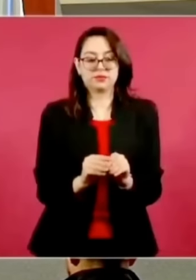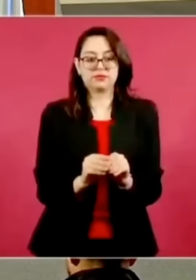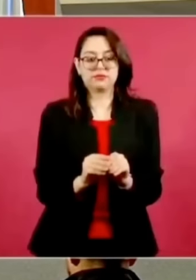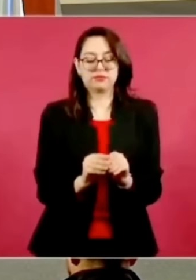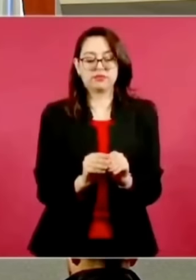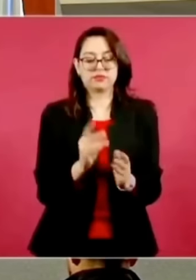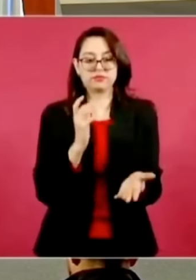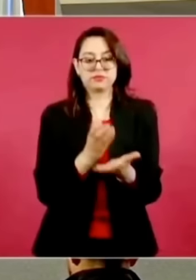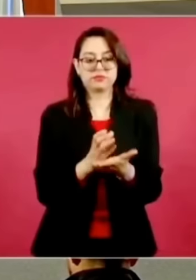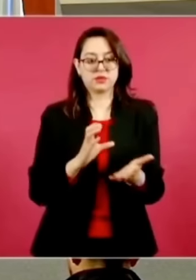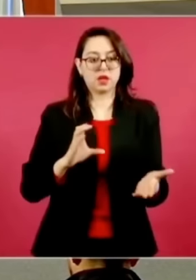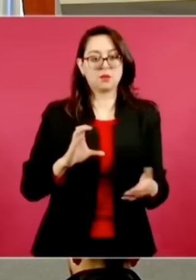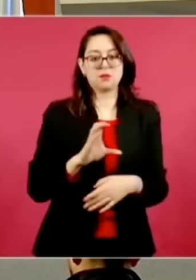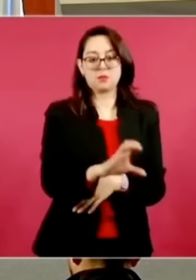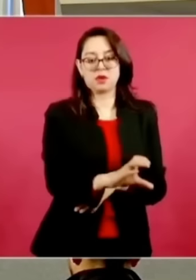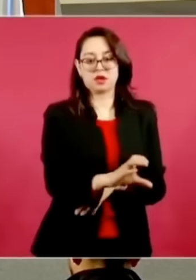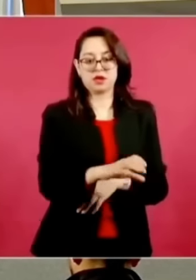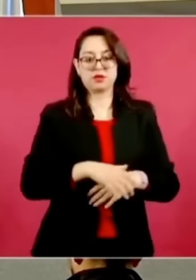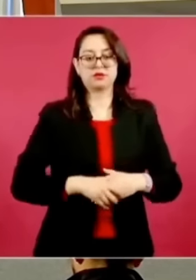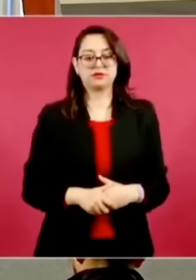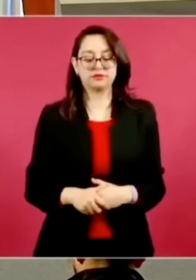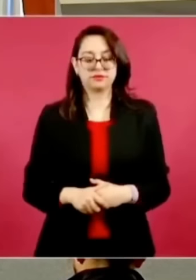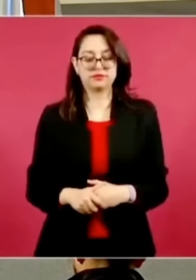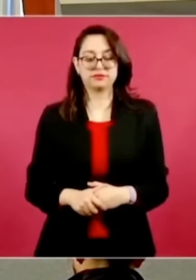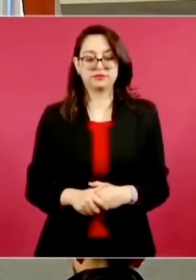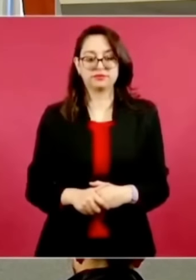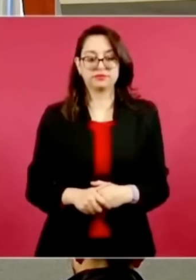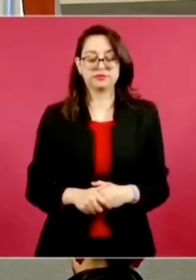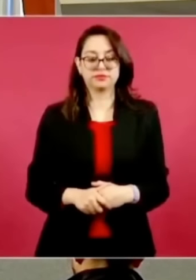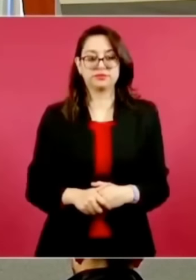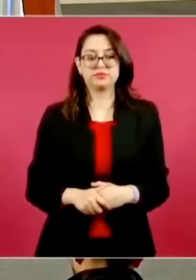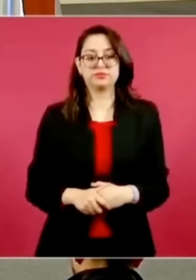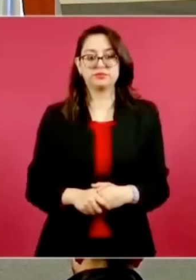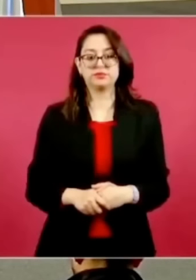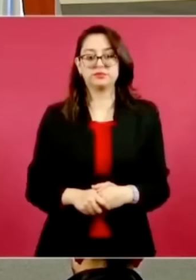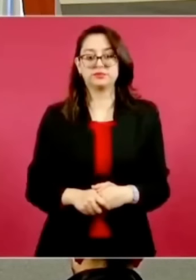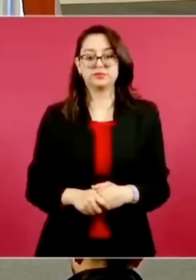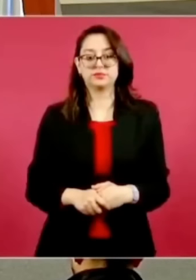Ahí, tiempo después, este es 90.